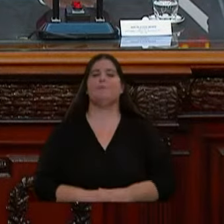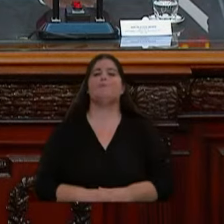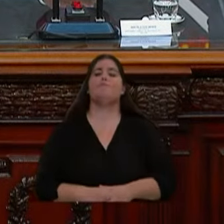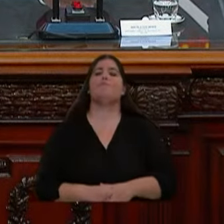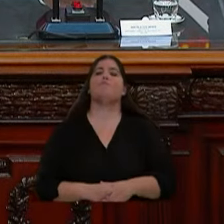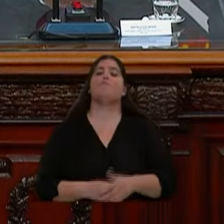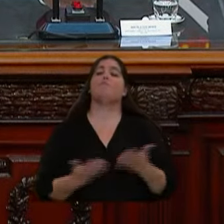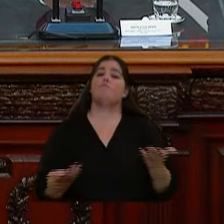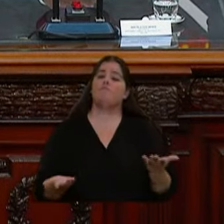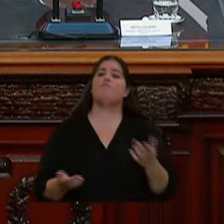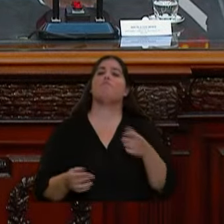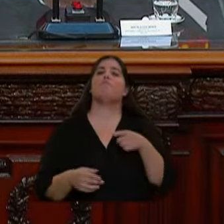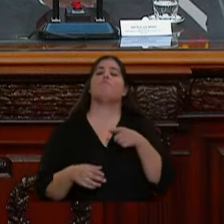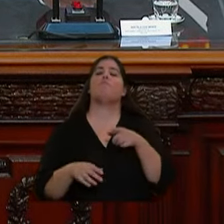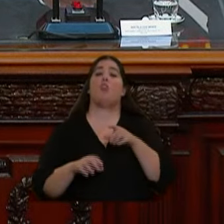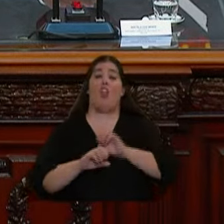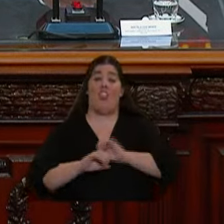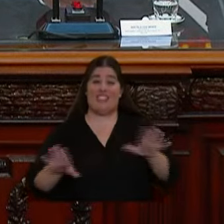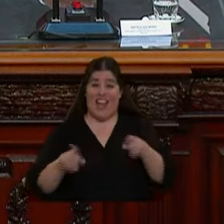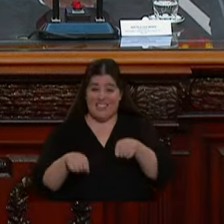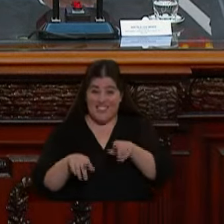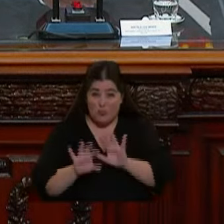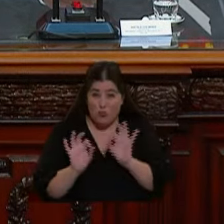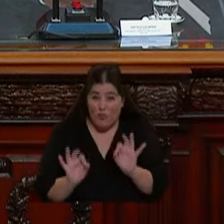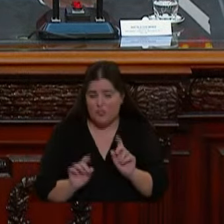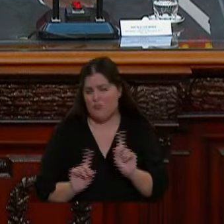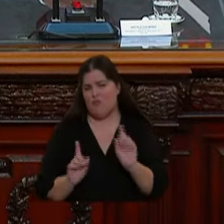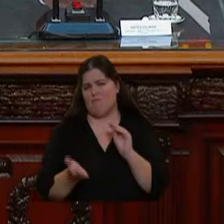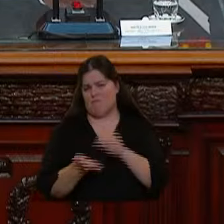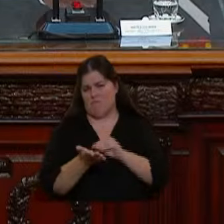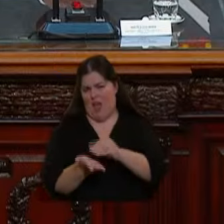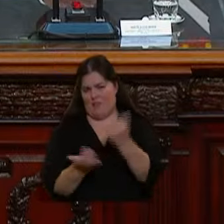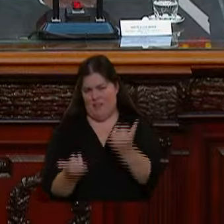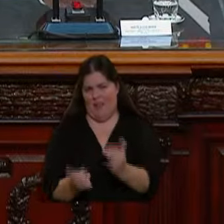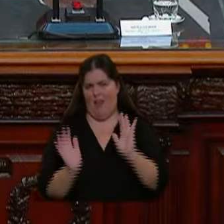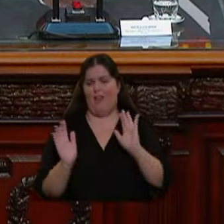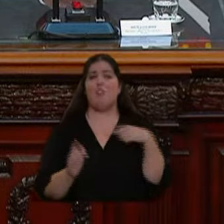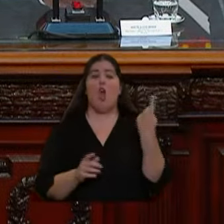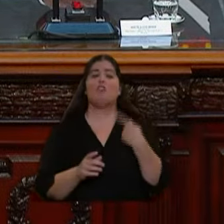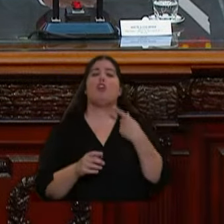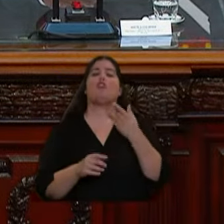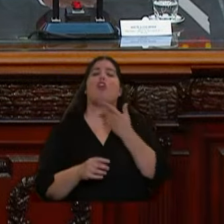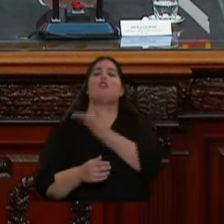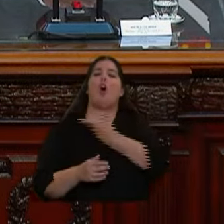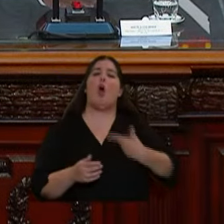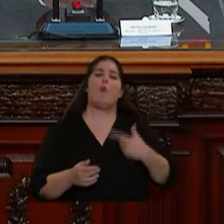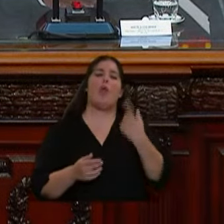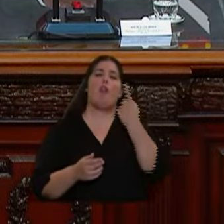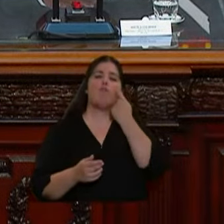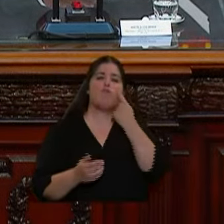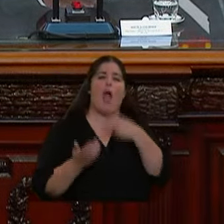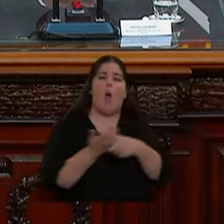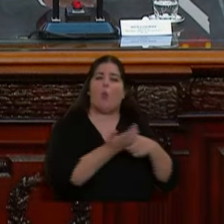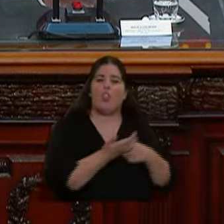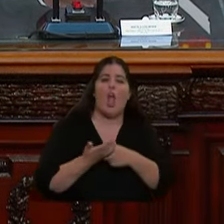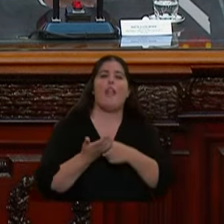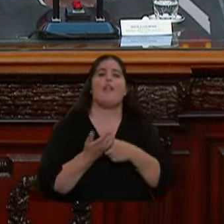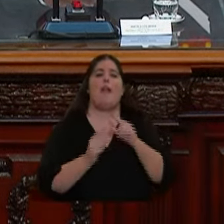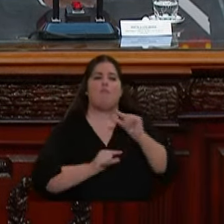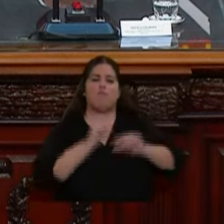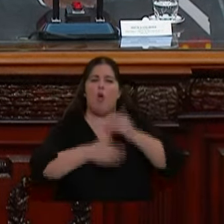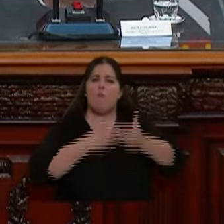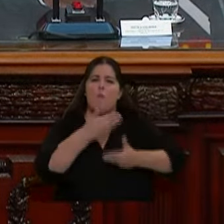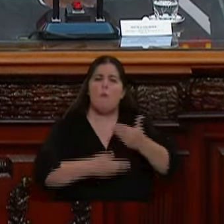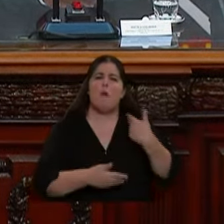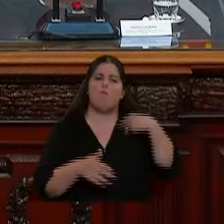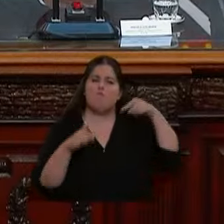Sin embargo, el desastre no termina ahí. En la medida que auditamos la Administración Pública Nacional y se van